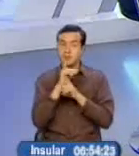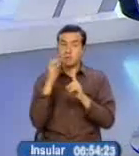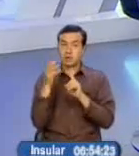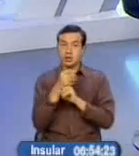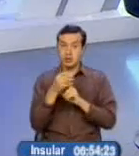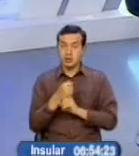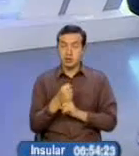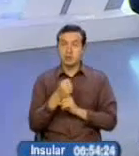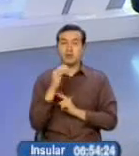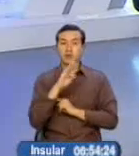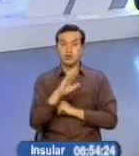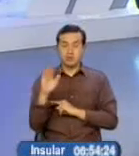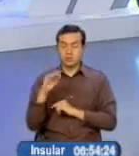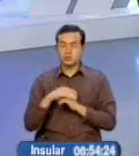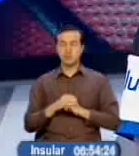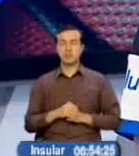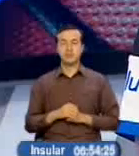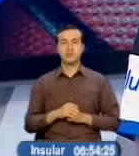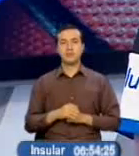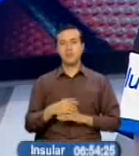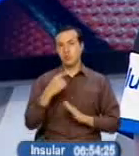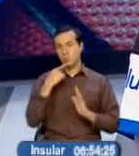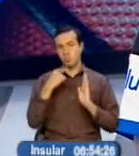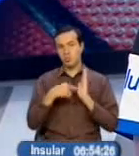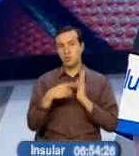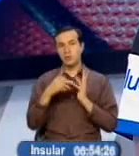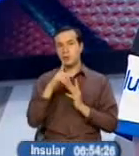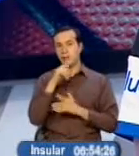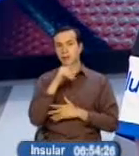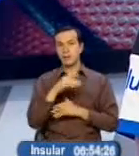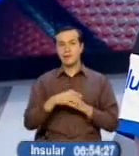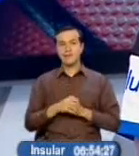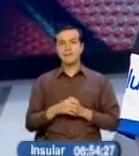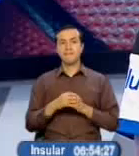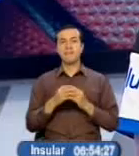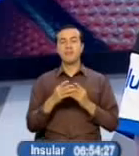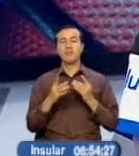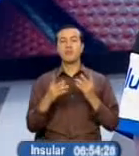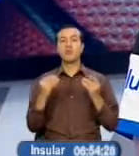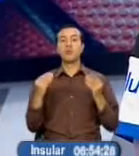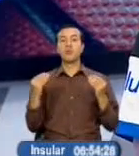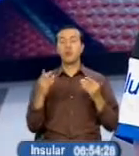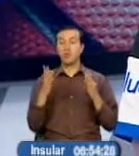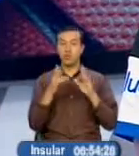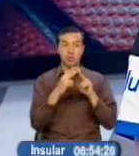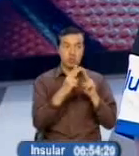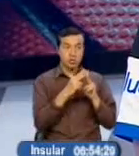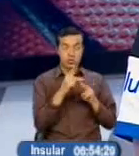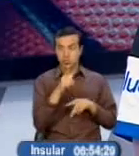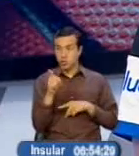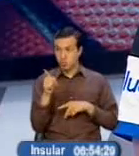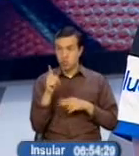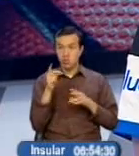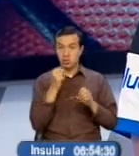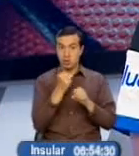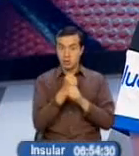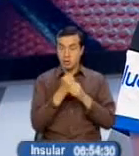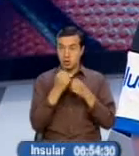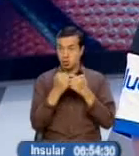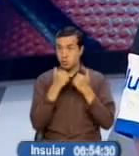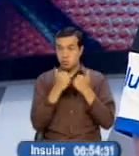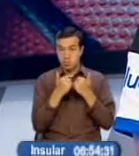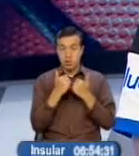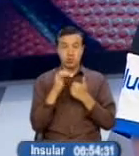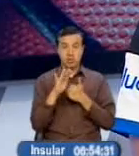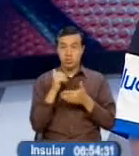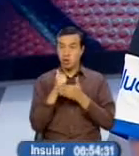que llegan al podio de los otros. Uno de ellos es cuánto se llegan a conocer entre el equipo, que también trabajan en equipo, cómo